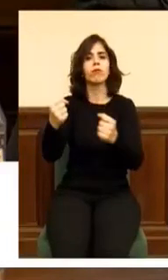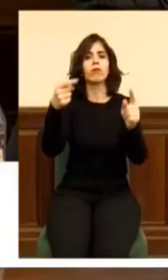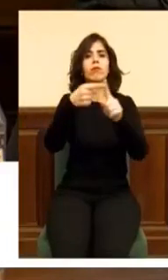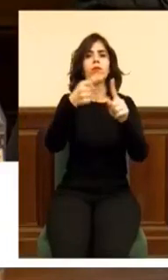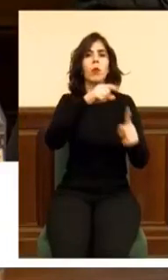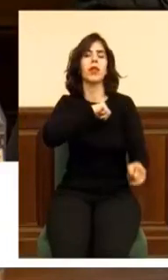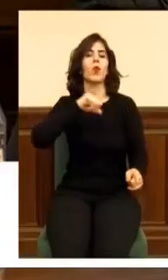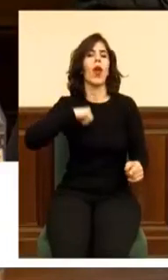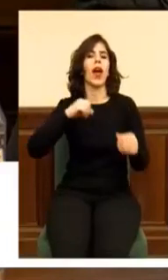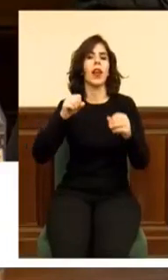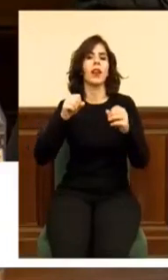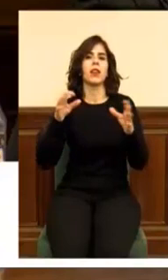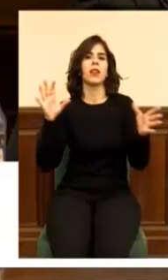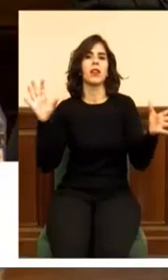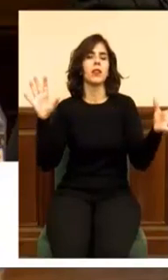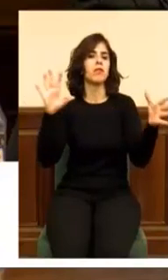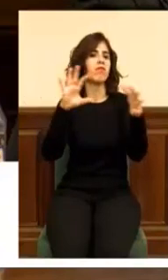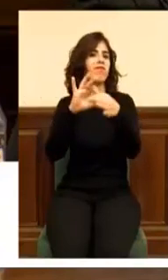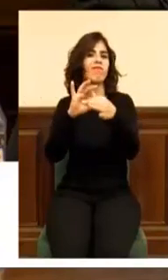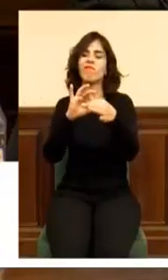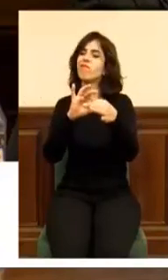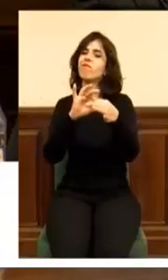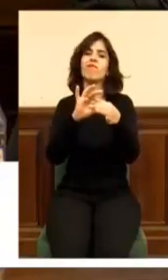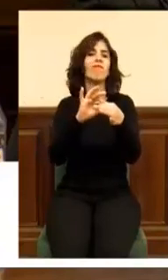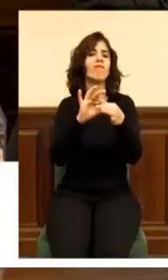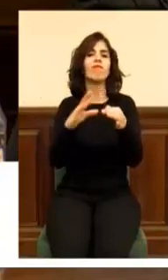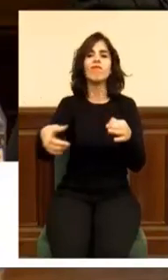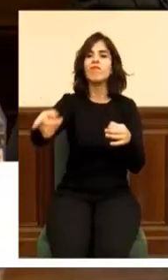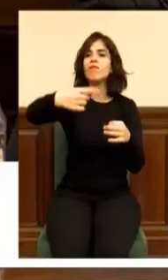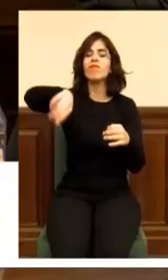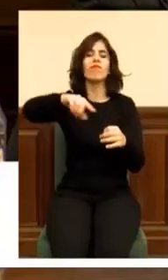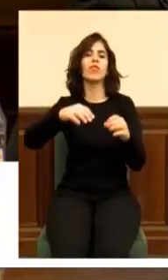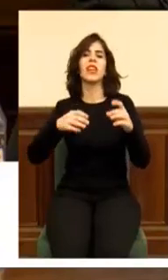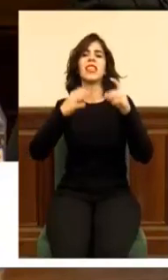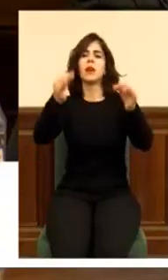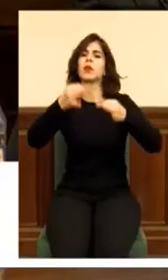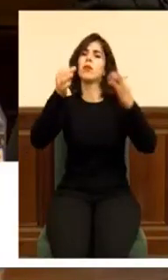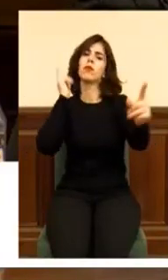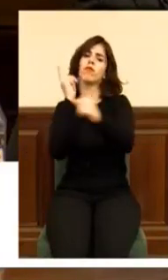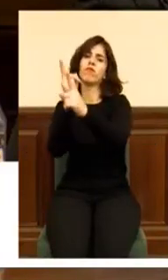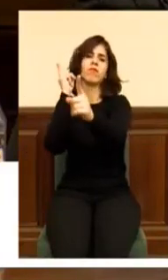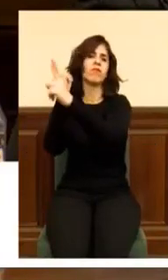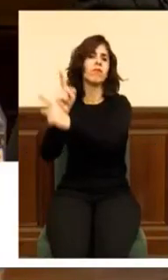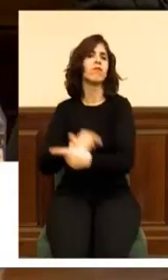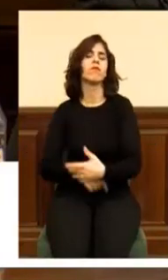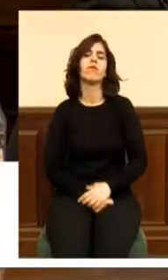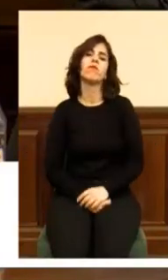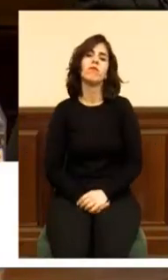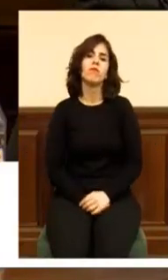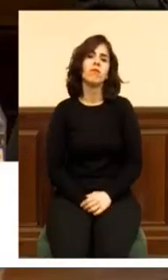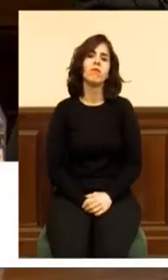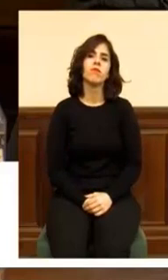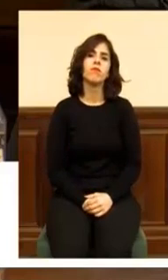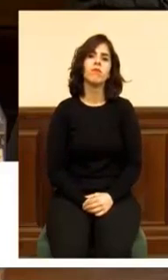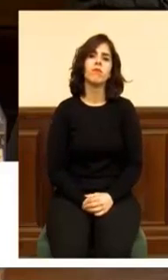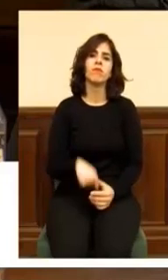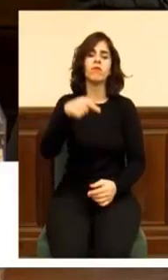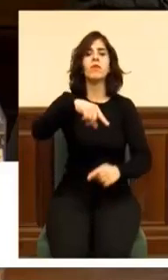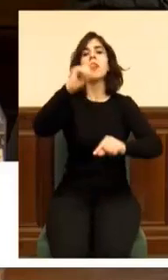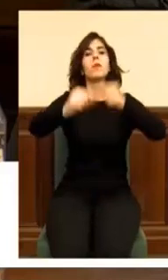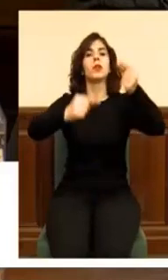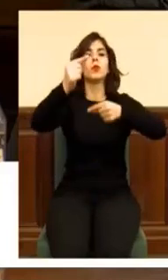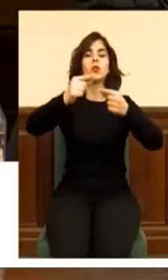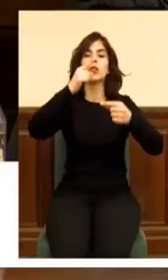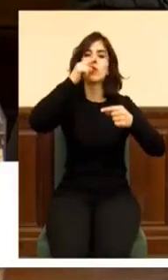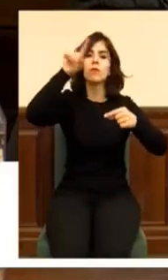intereses particulares, tendremos siempre un puño de hierro. Para el acuerdo de presupuestos del